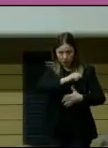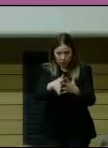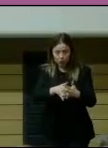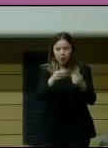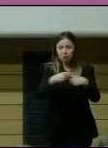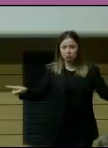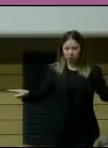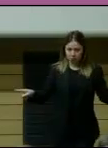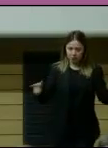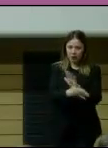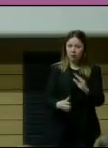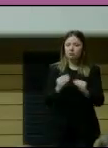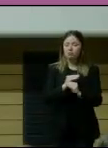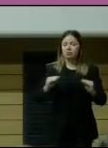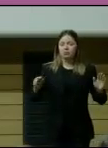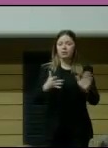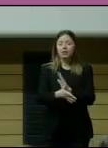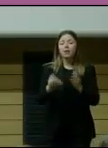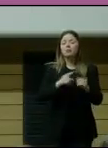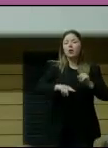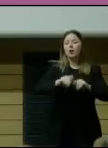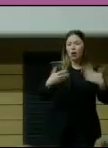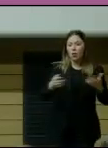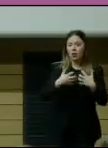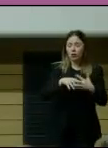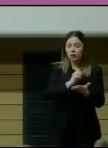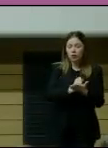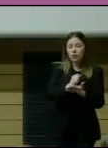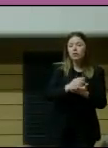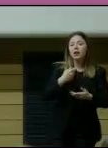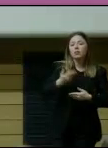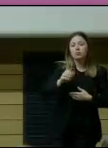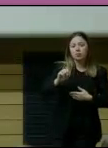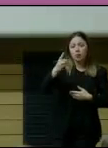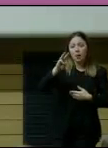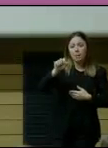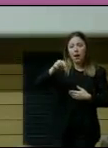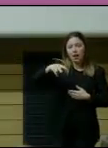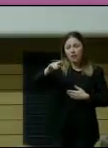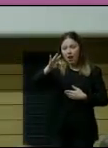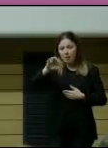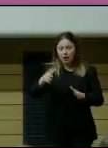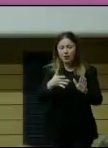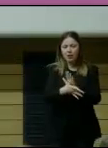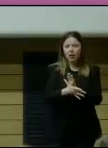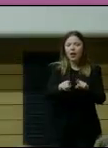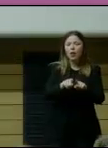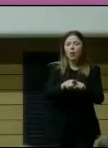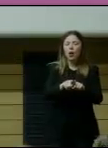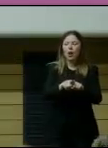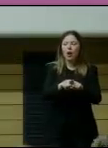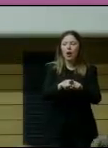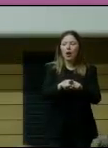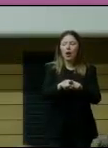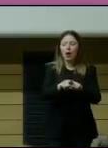Unidos no son comparables. Claro, y lo que pasó es que la industria farmacéutica, sobre todo Pharma Pharma, fue en primera instancia, fue quien puso allí